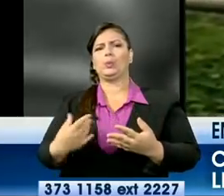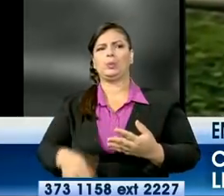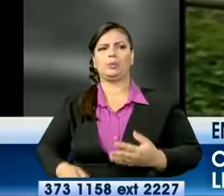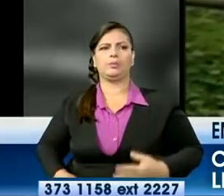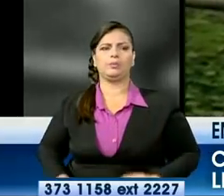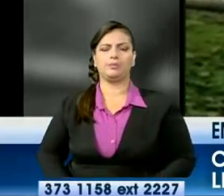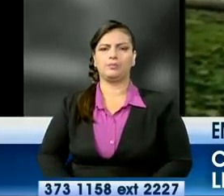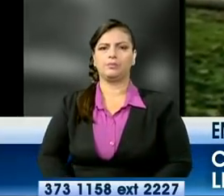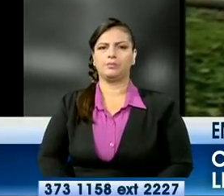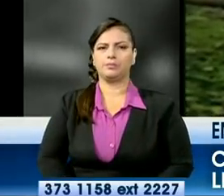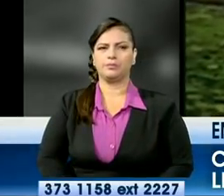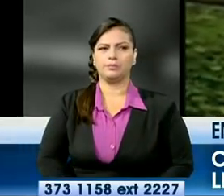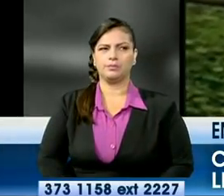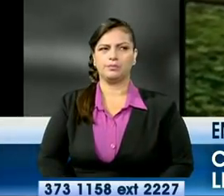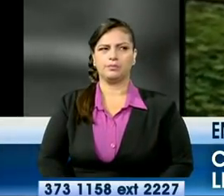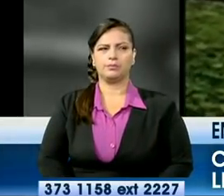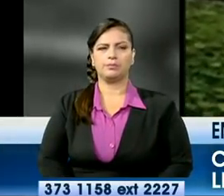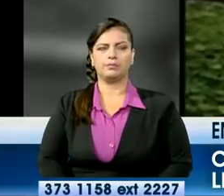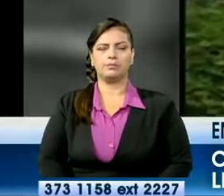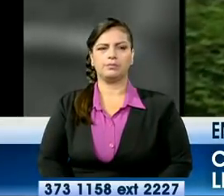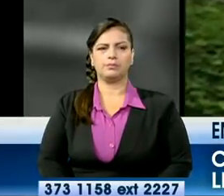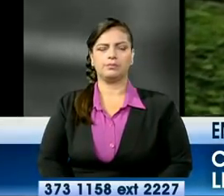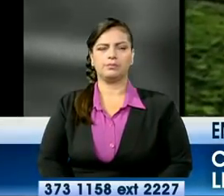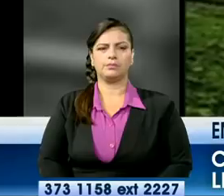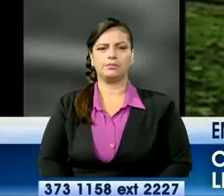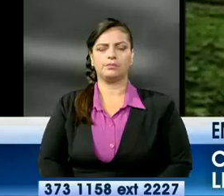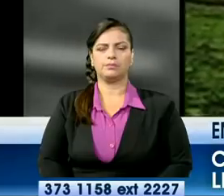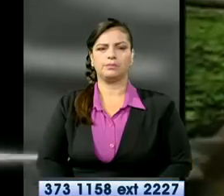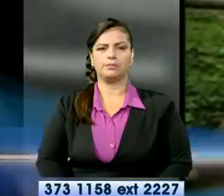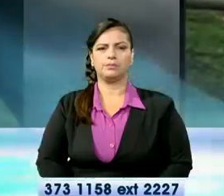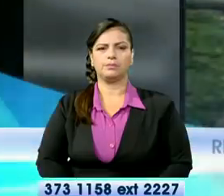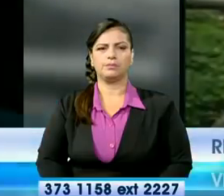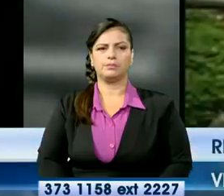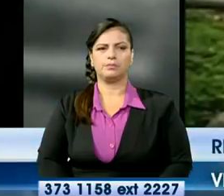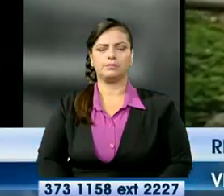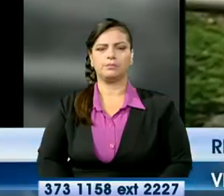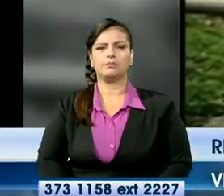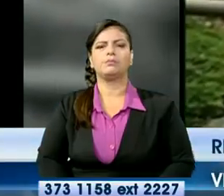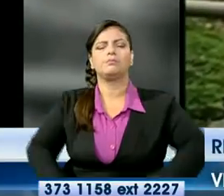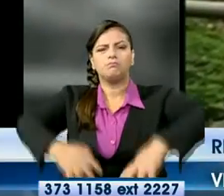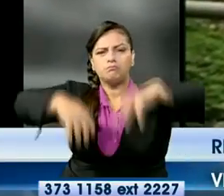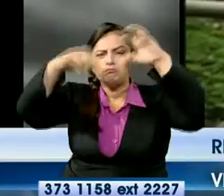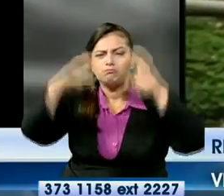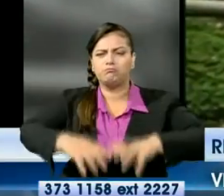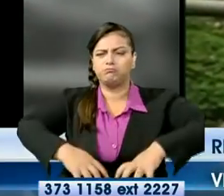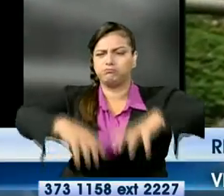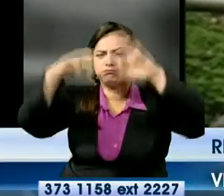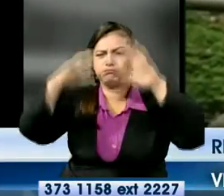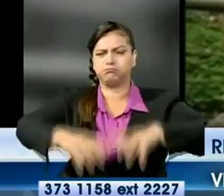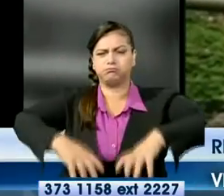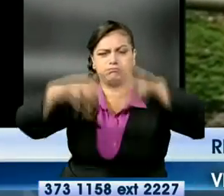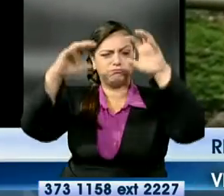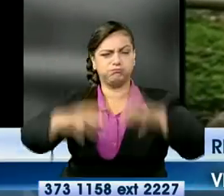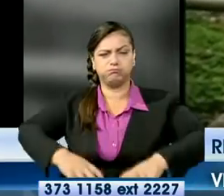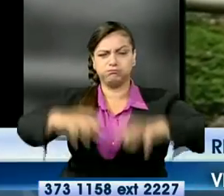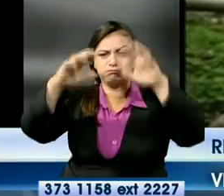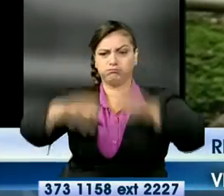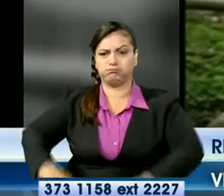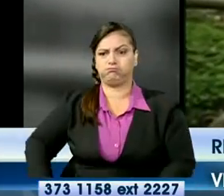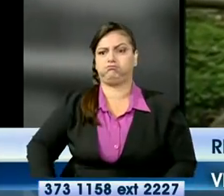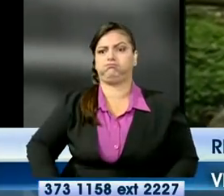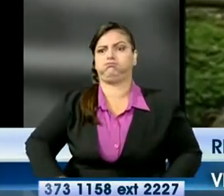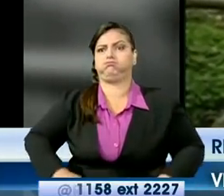Viendo físicamente que la lluvia de la naturaleza estaba